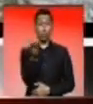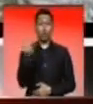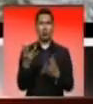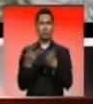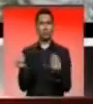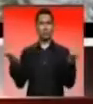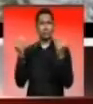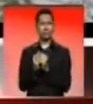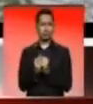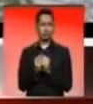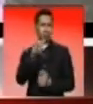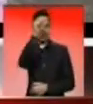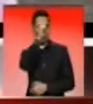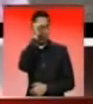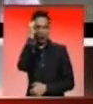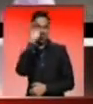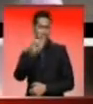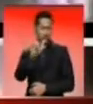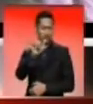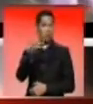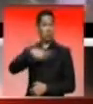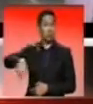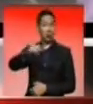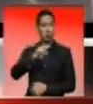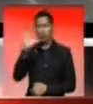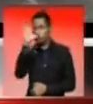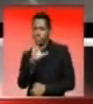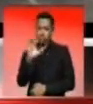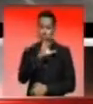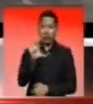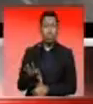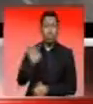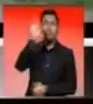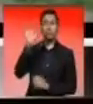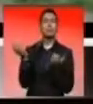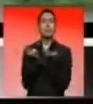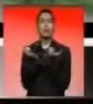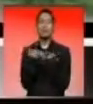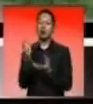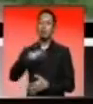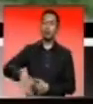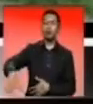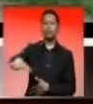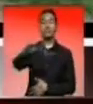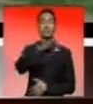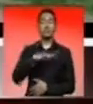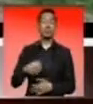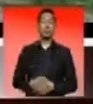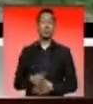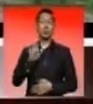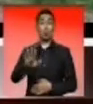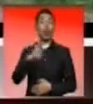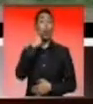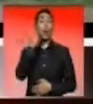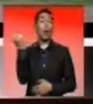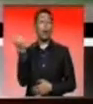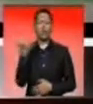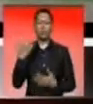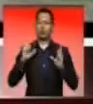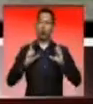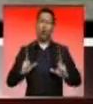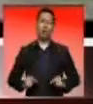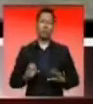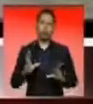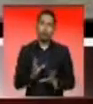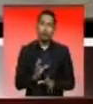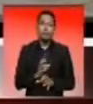desde el fin de semana fue encontrado entre los escombros y basura en un terreno baldío. El hombre se recupera en el hospital Ambato tras haber